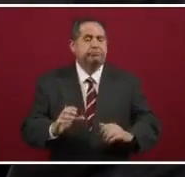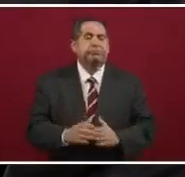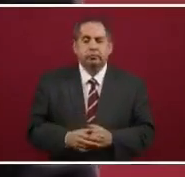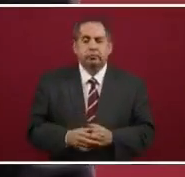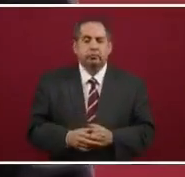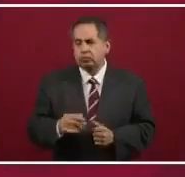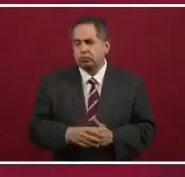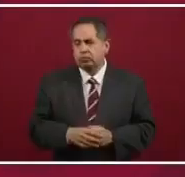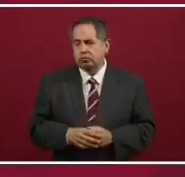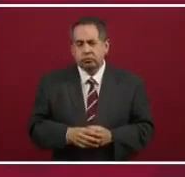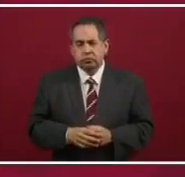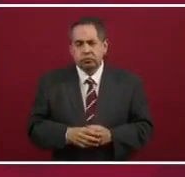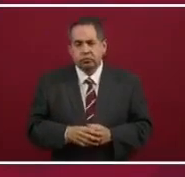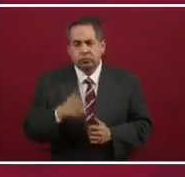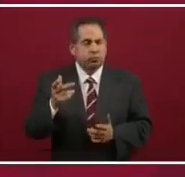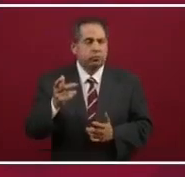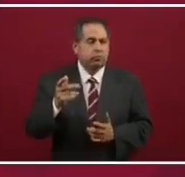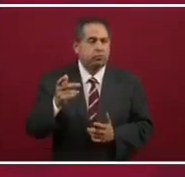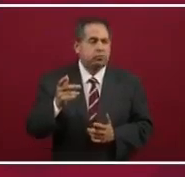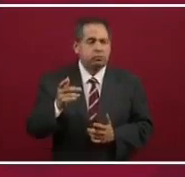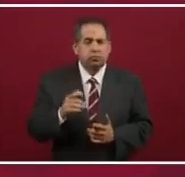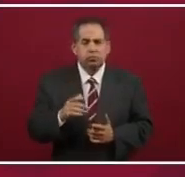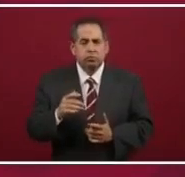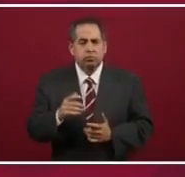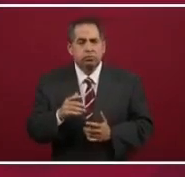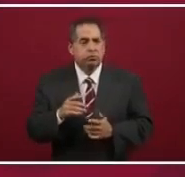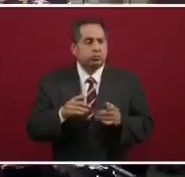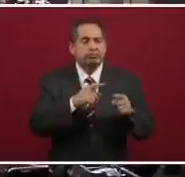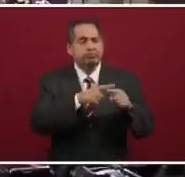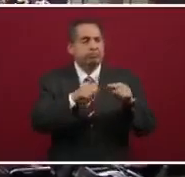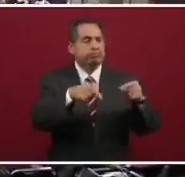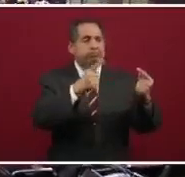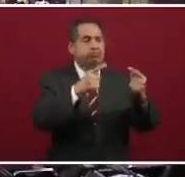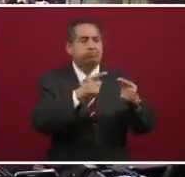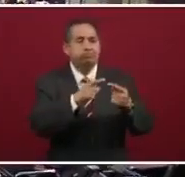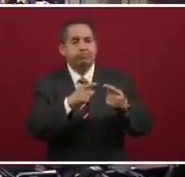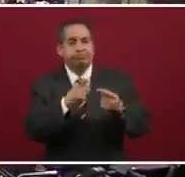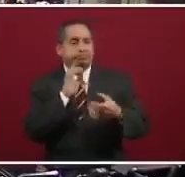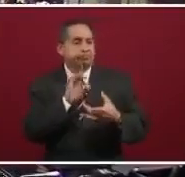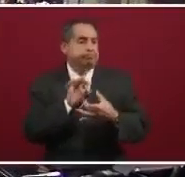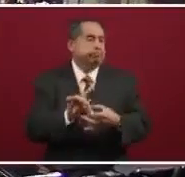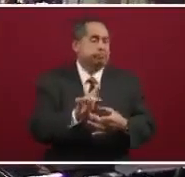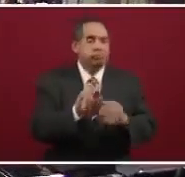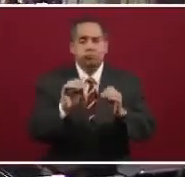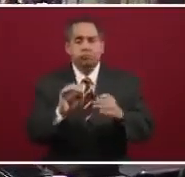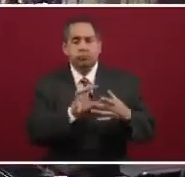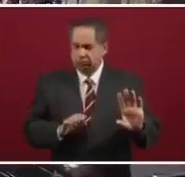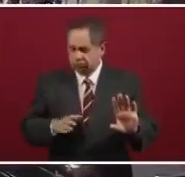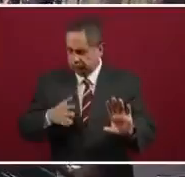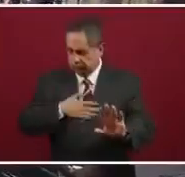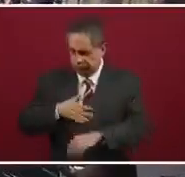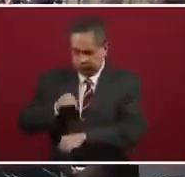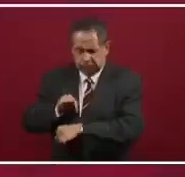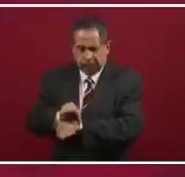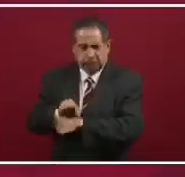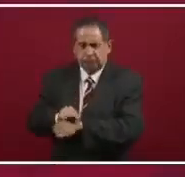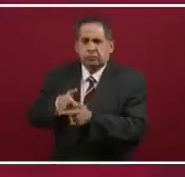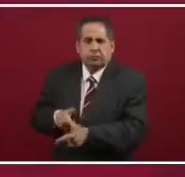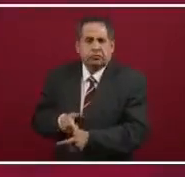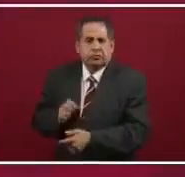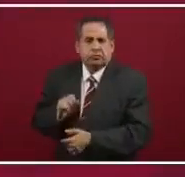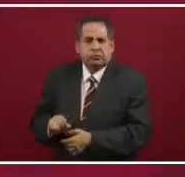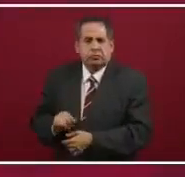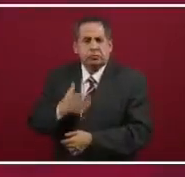no tomar partido en estas diferencias, defender nada más la importancia que tiene el que